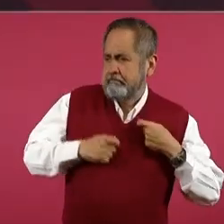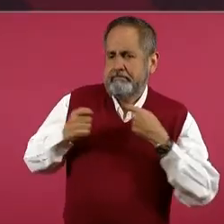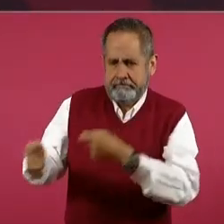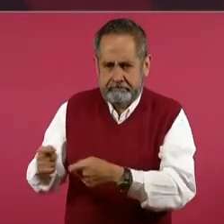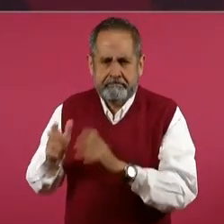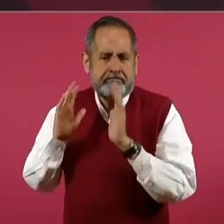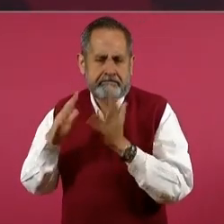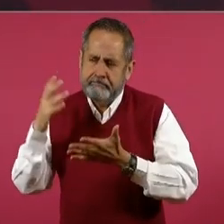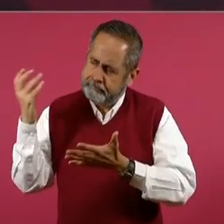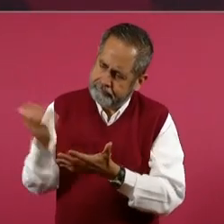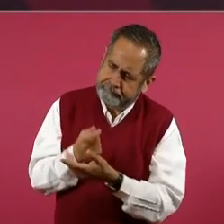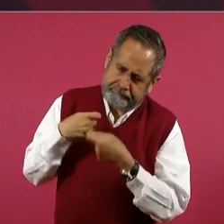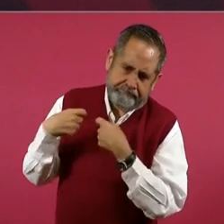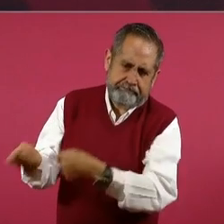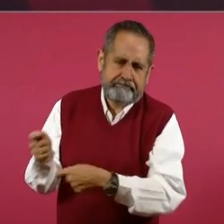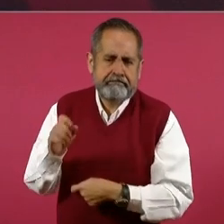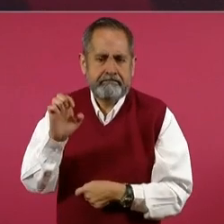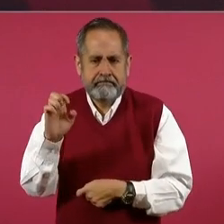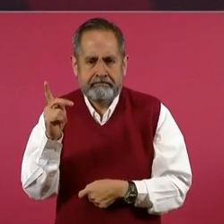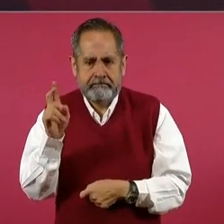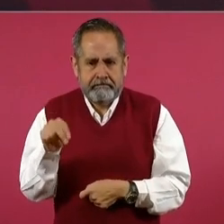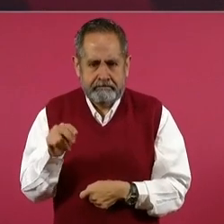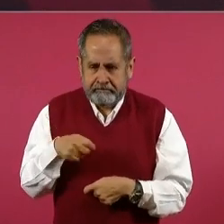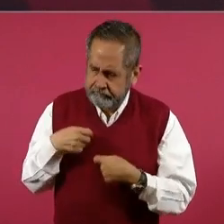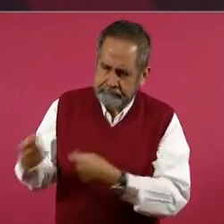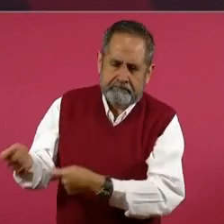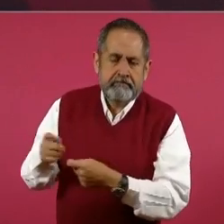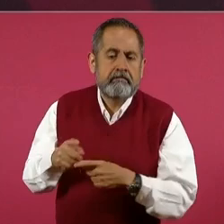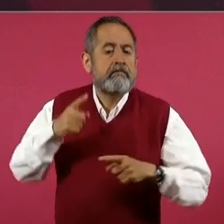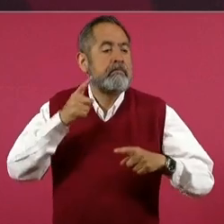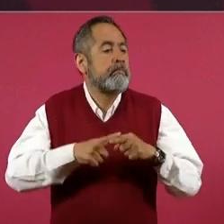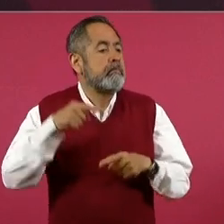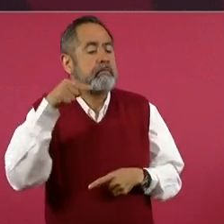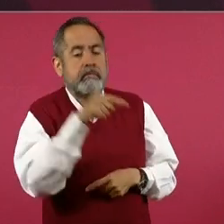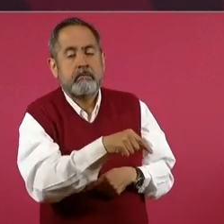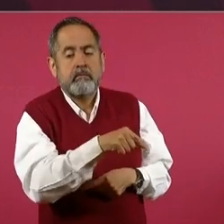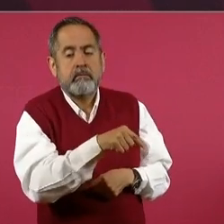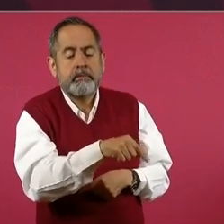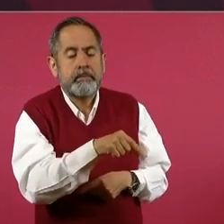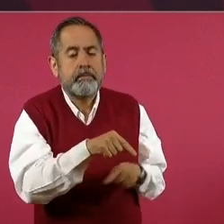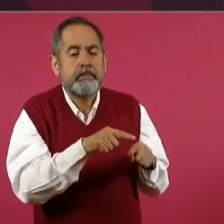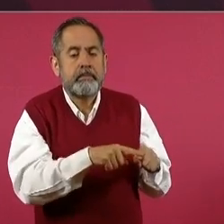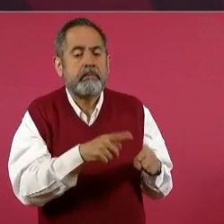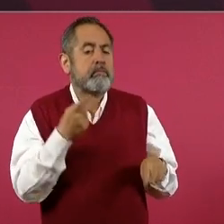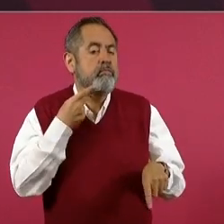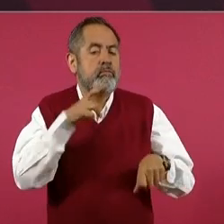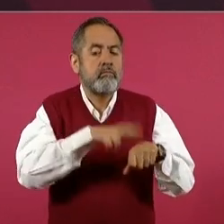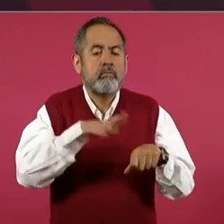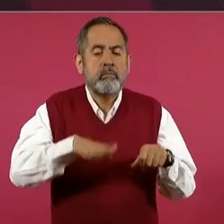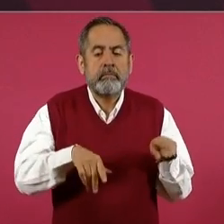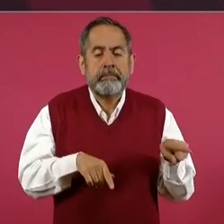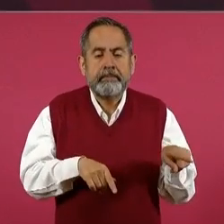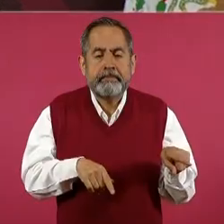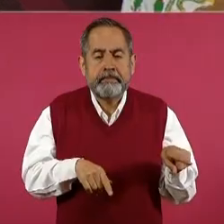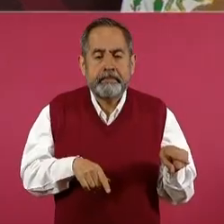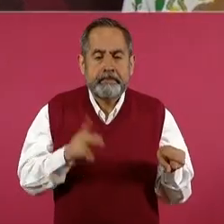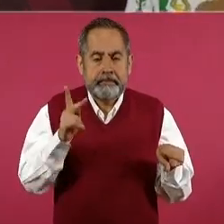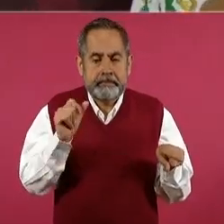el triunfo al licenciado Peña Nieto, la que estaba de